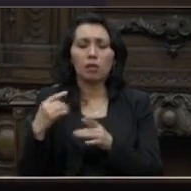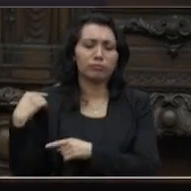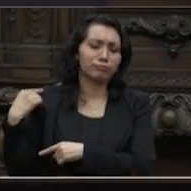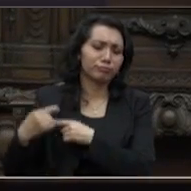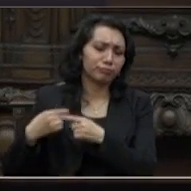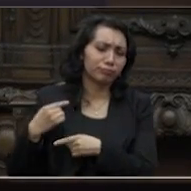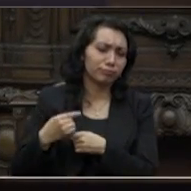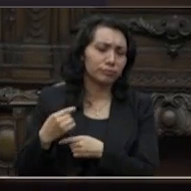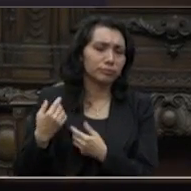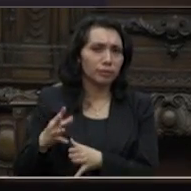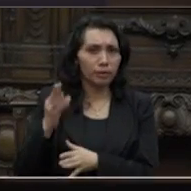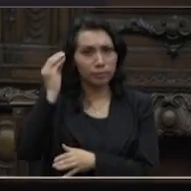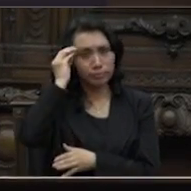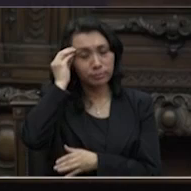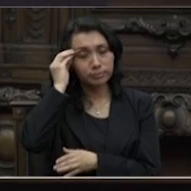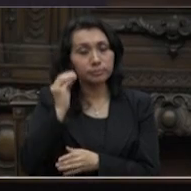históricos.